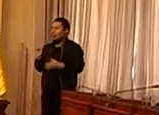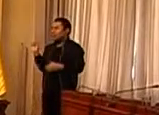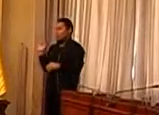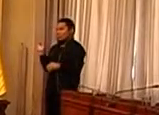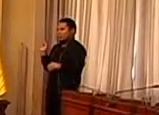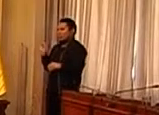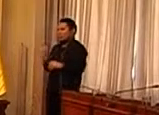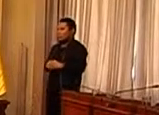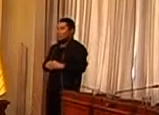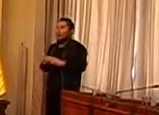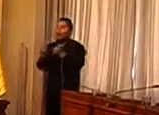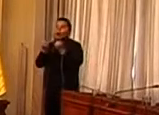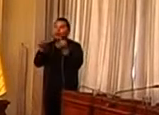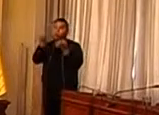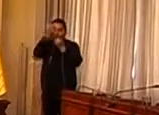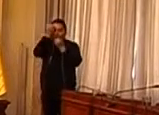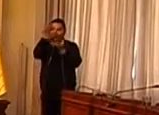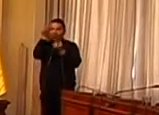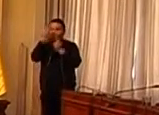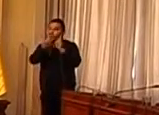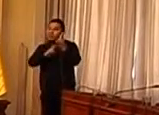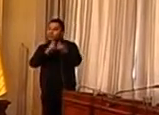alcalde.